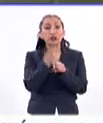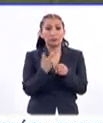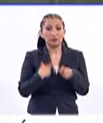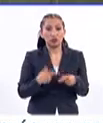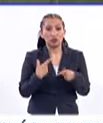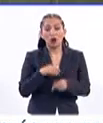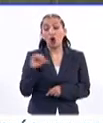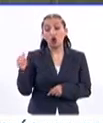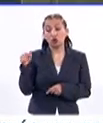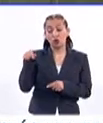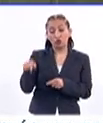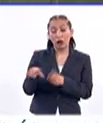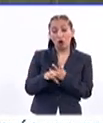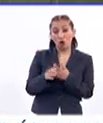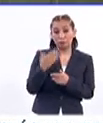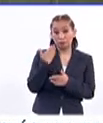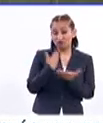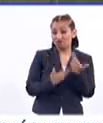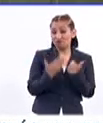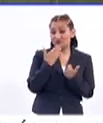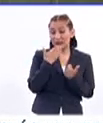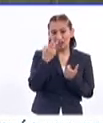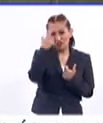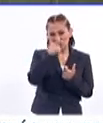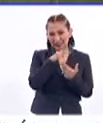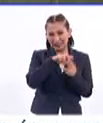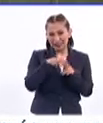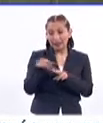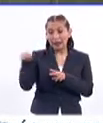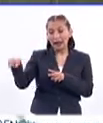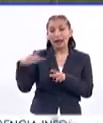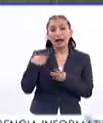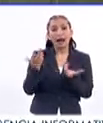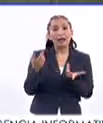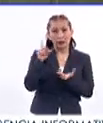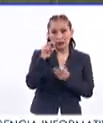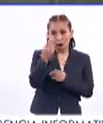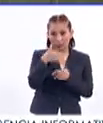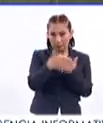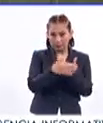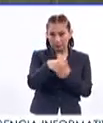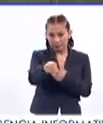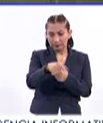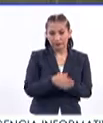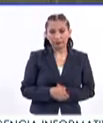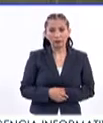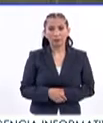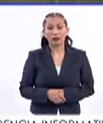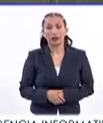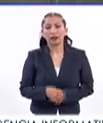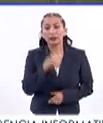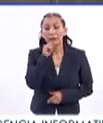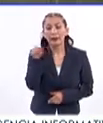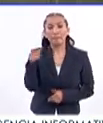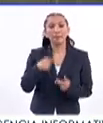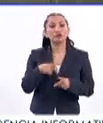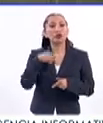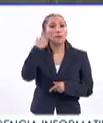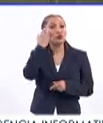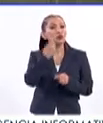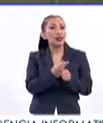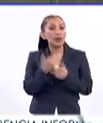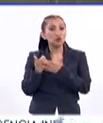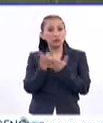voluntarios. Otro factor fundamental para el éxito de la Noche de las Estrellas anualmente, este año es el 30 de noviembre, por cierto, son también los